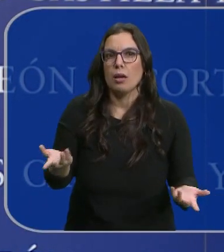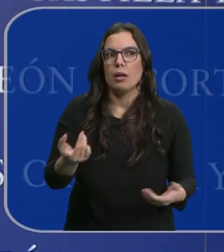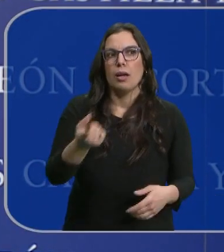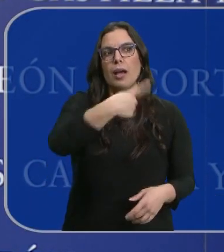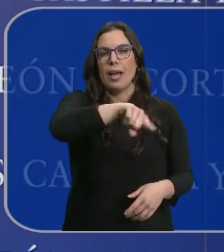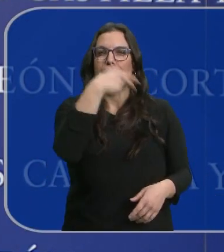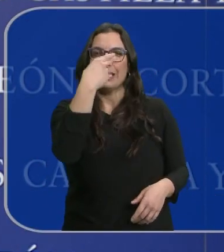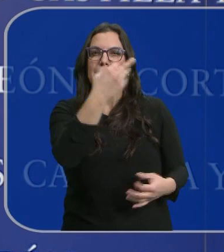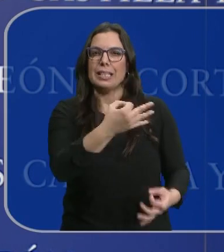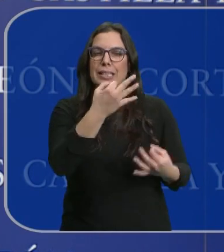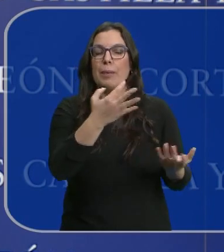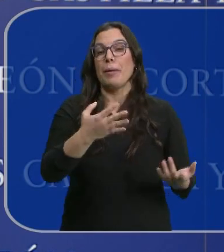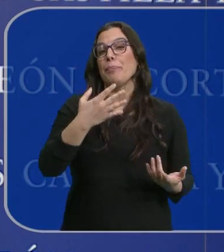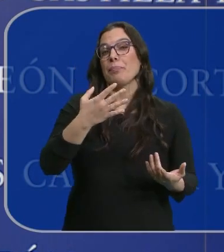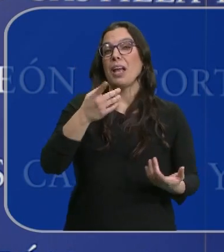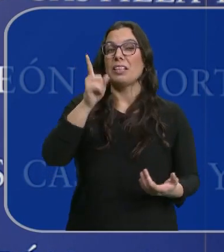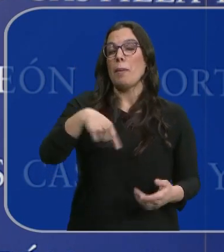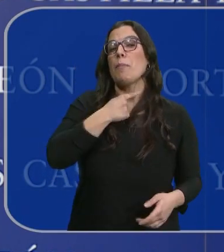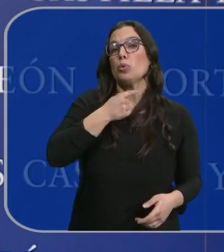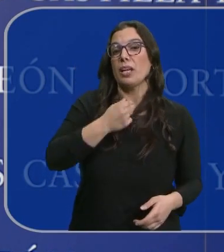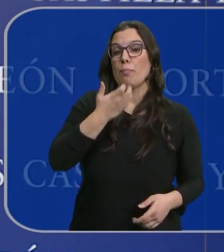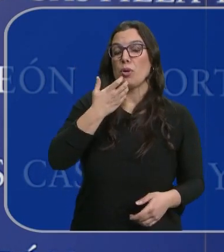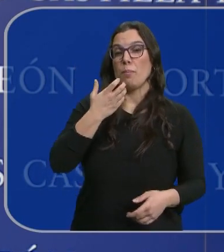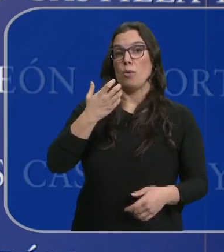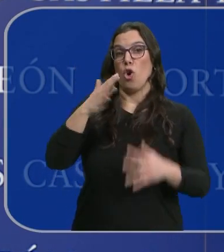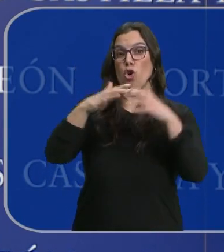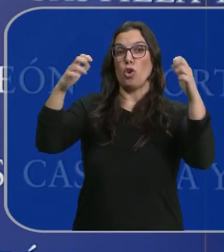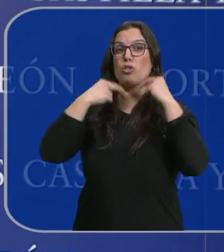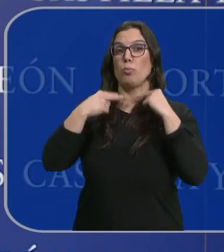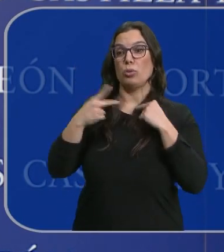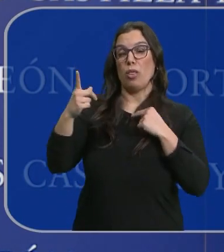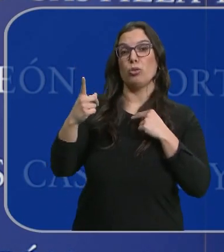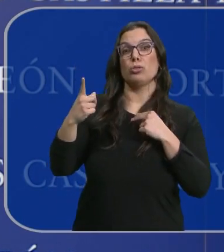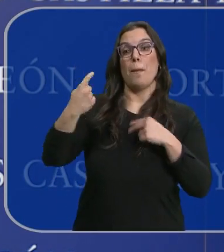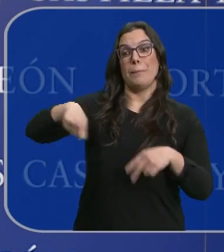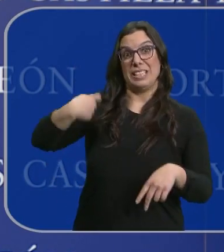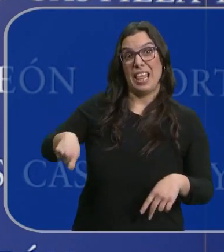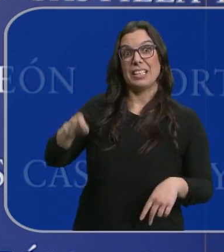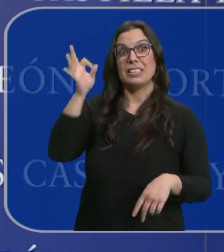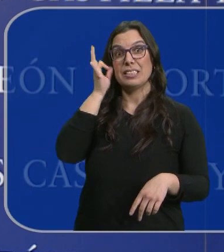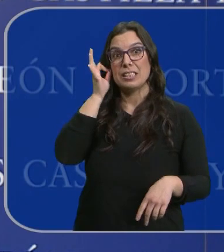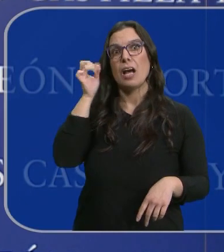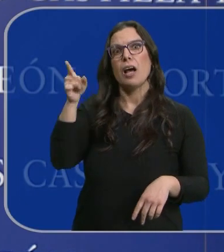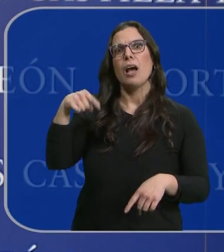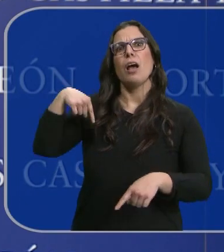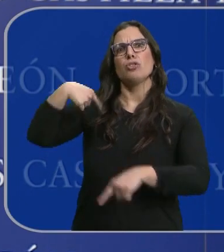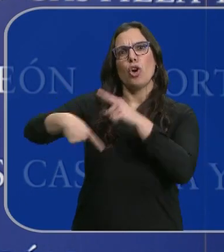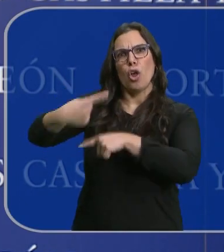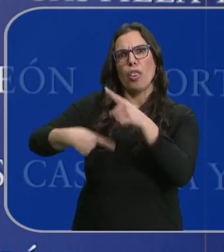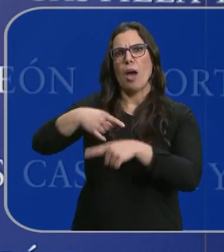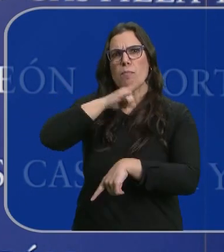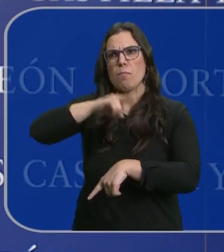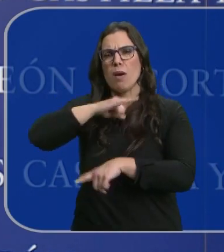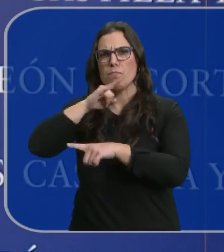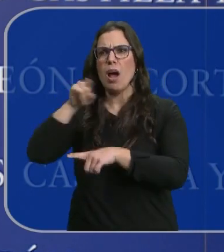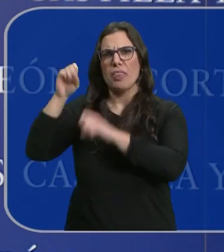le interesa siempre. A mí me gustaría también que, por cierto, Meritxell Batet y todas las tropelías que diariamente cometen en el ejercicio de la presidencia de las Cortes de Castilla y León dimitiera y que el Grupo Parlamentario